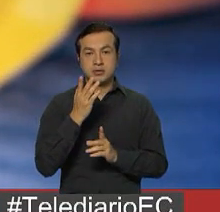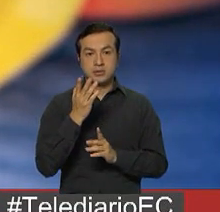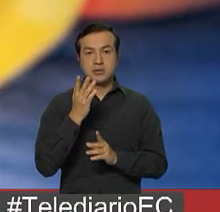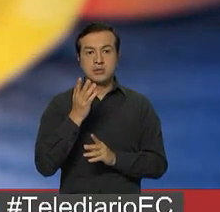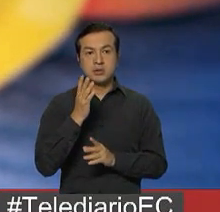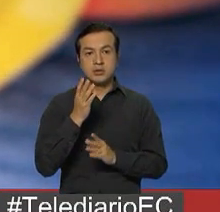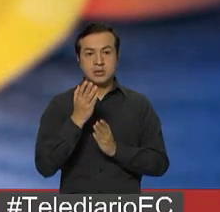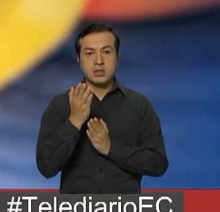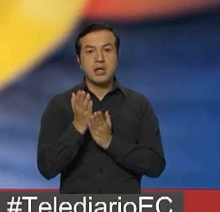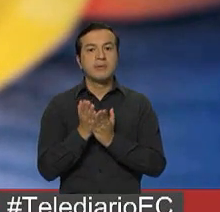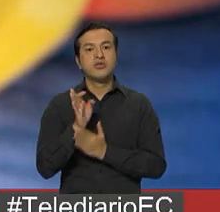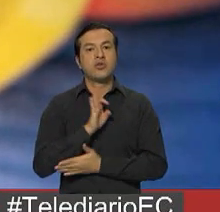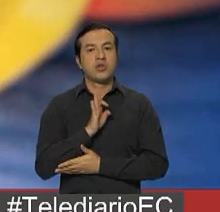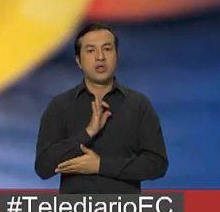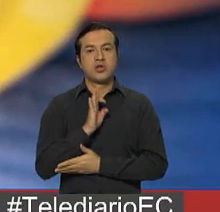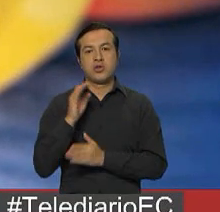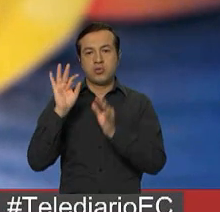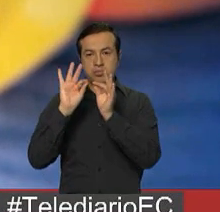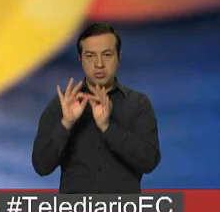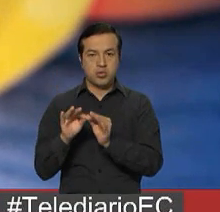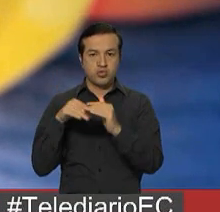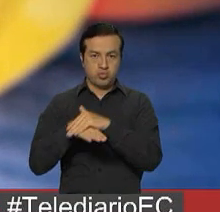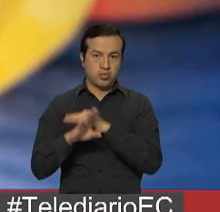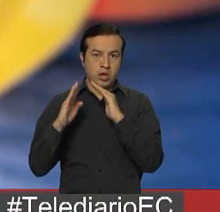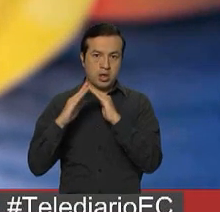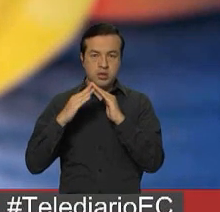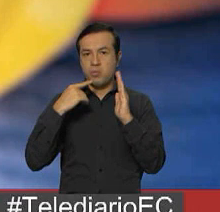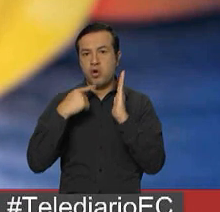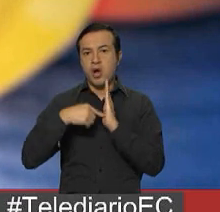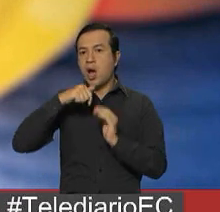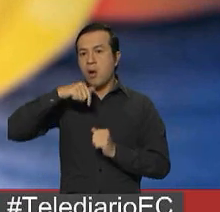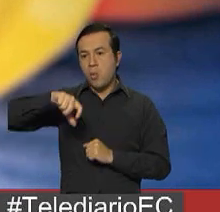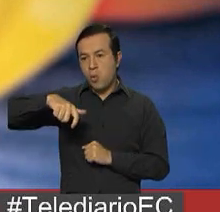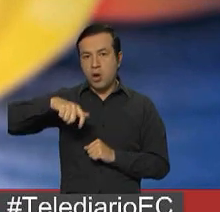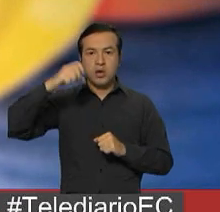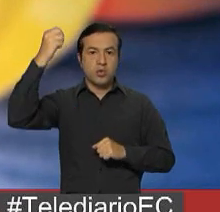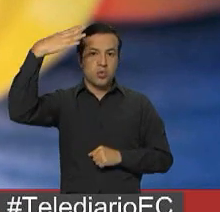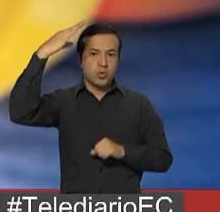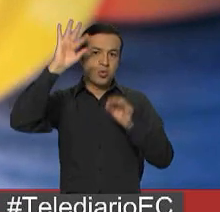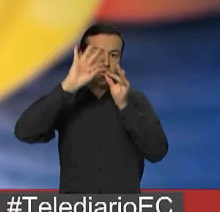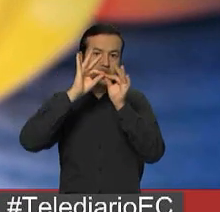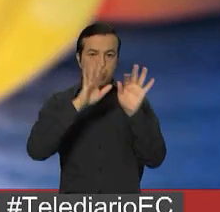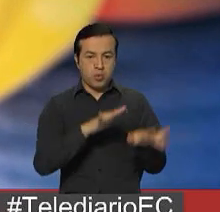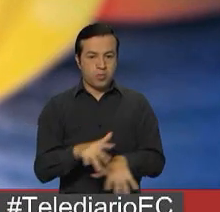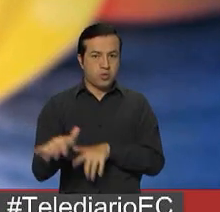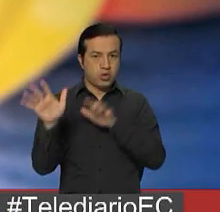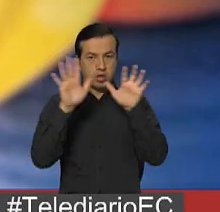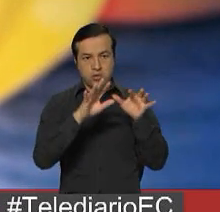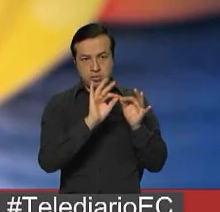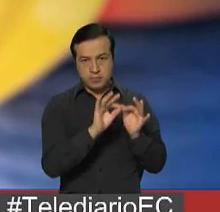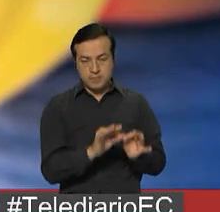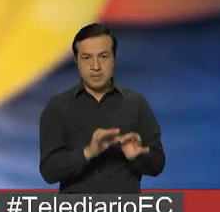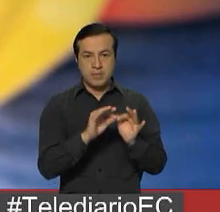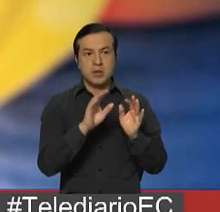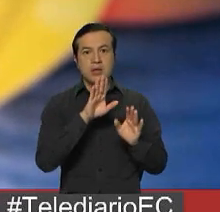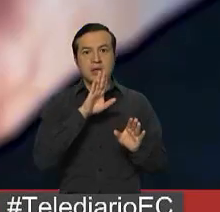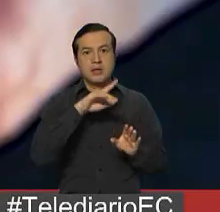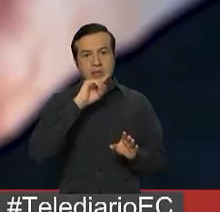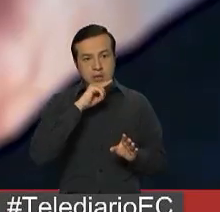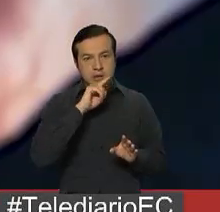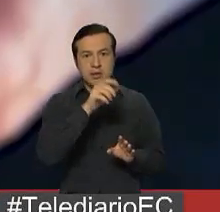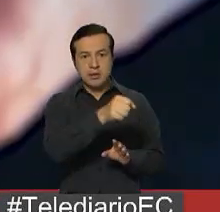reparación a domicilio como por ejemplo servicio de plomería electricidad computo electrodomésticos entre otros